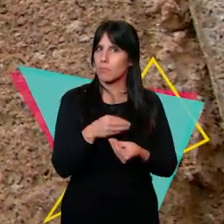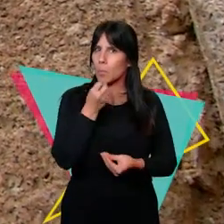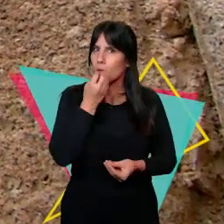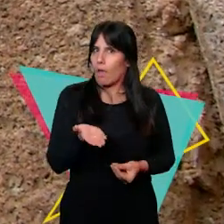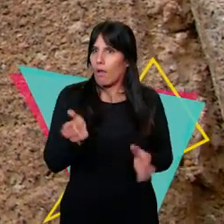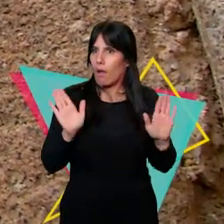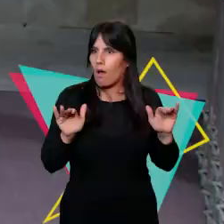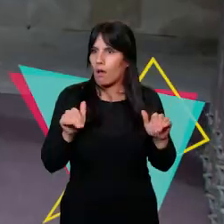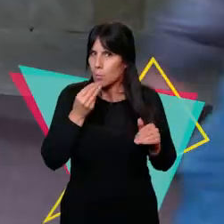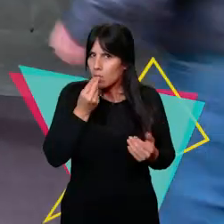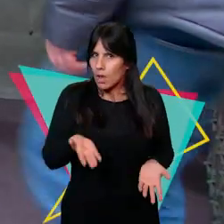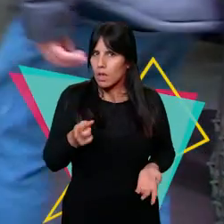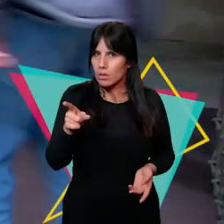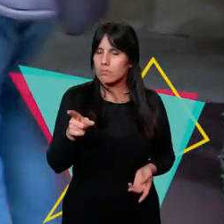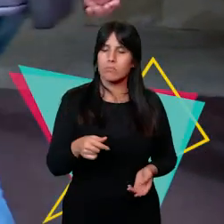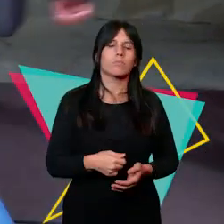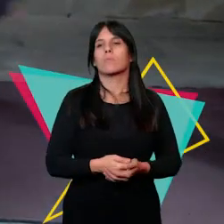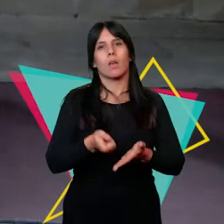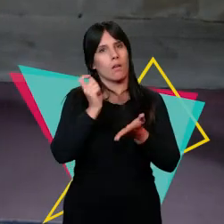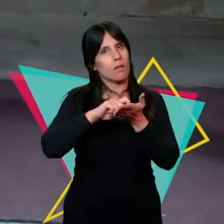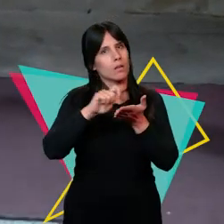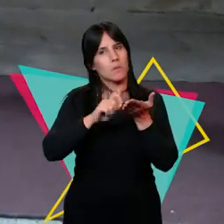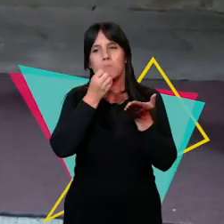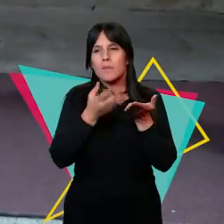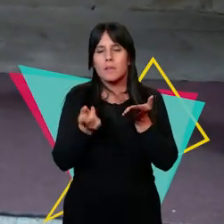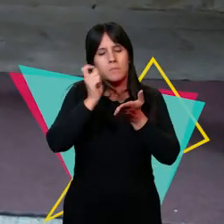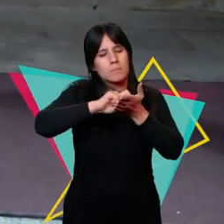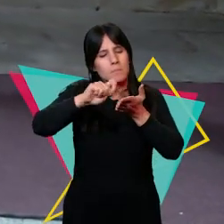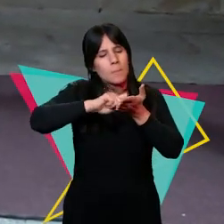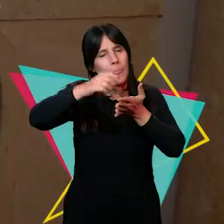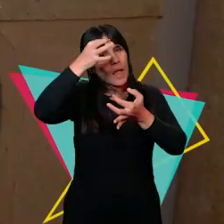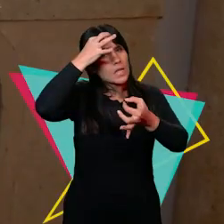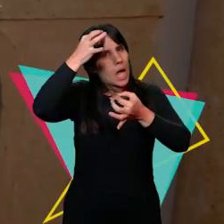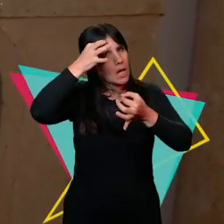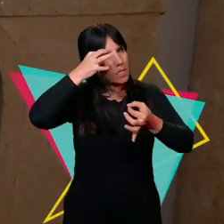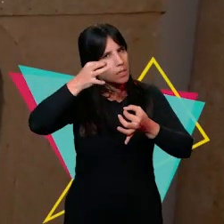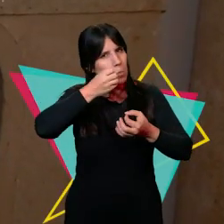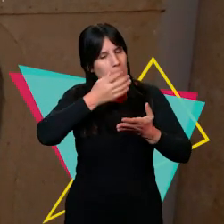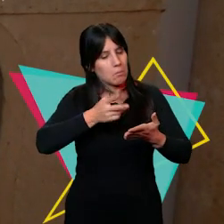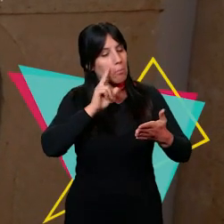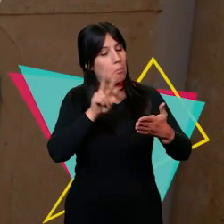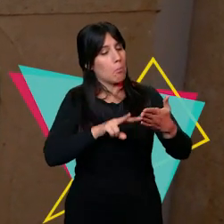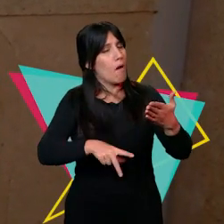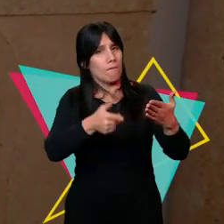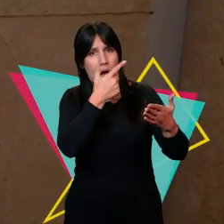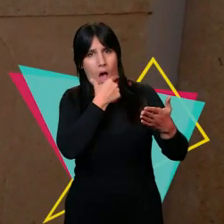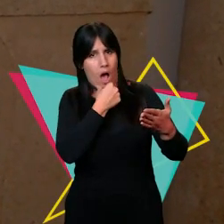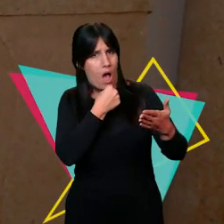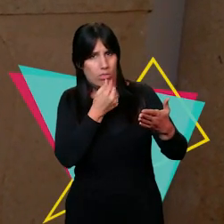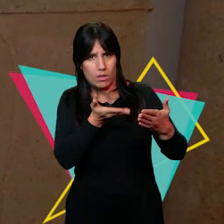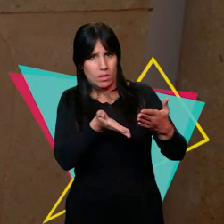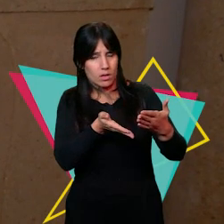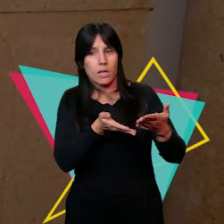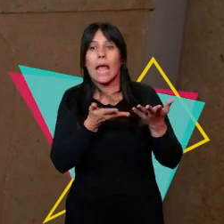es bastante meticuloso a la hora de escribir y tiene una lectura bastante fácil, entonces